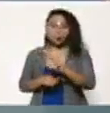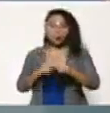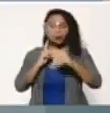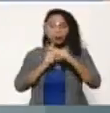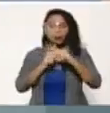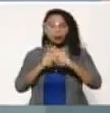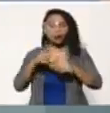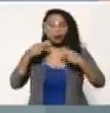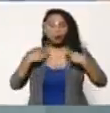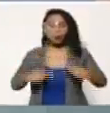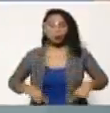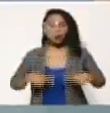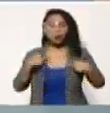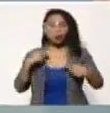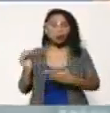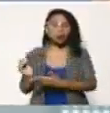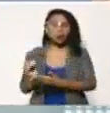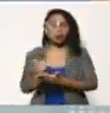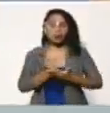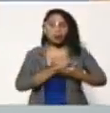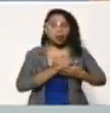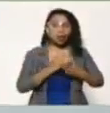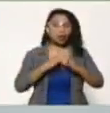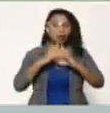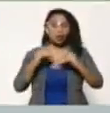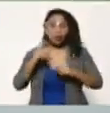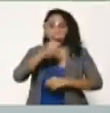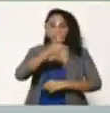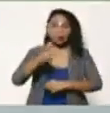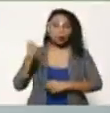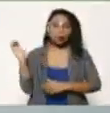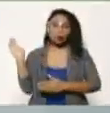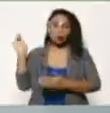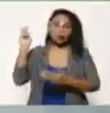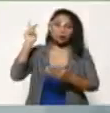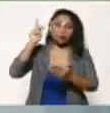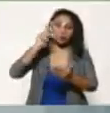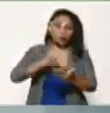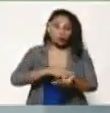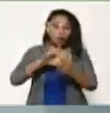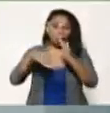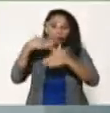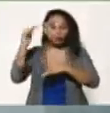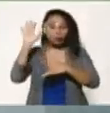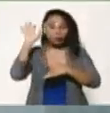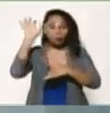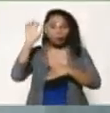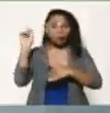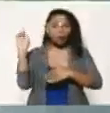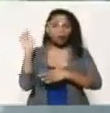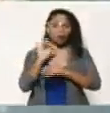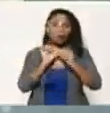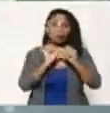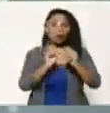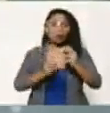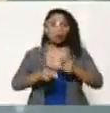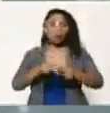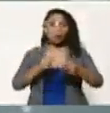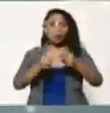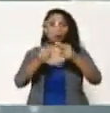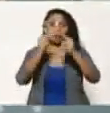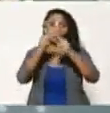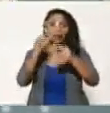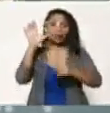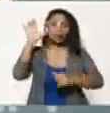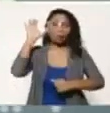humanista recibe a todos los connacionales que están fuera de la patria para venir seguir construyendo el